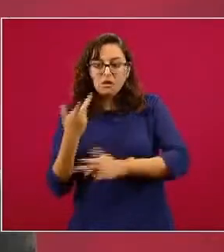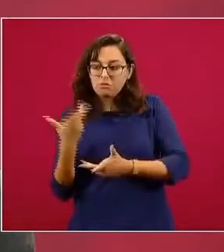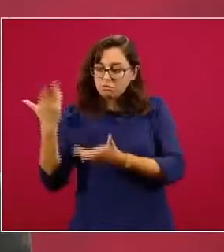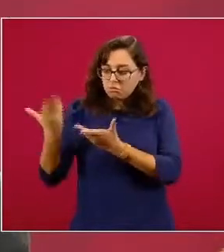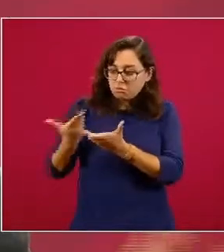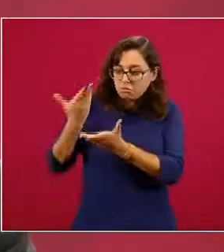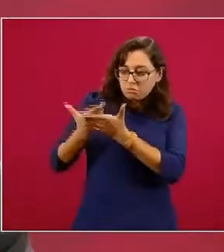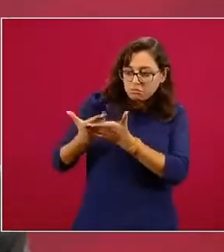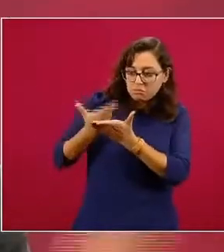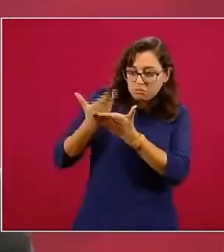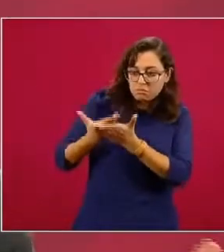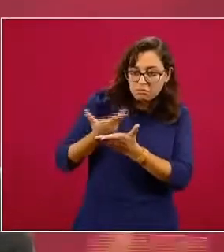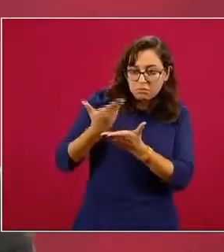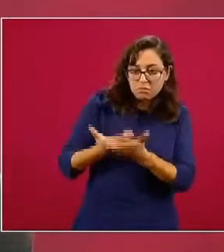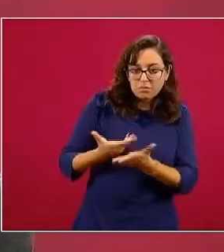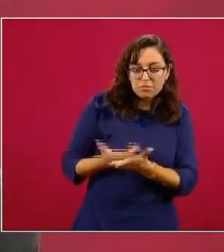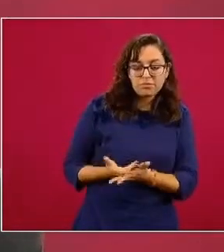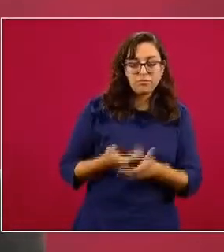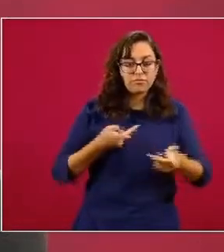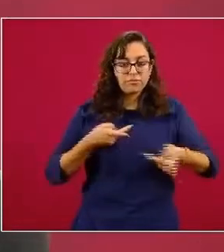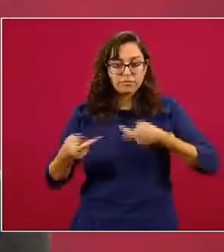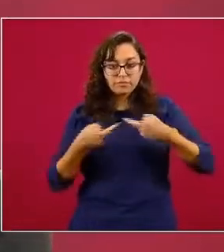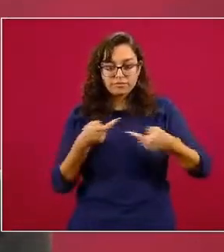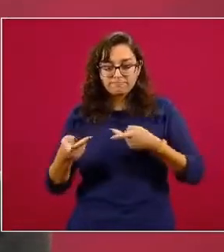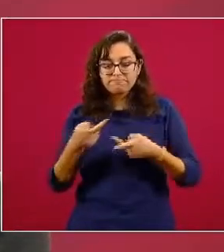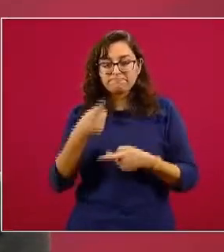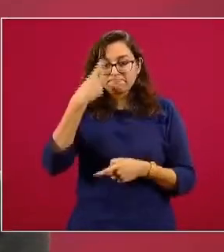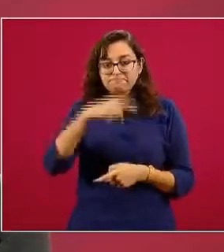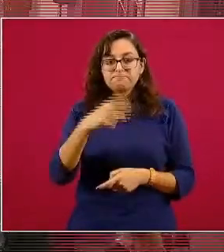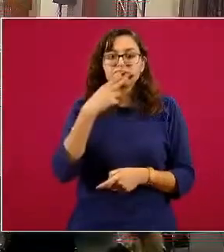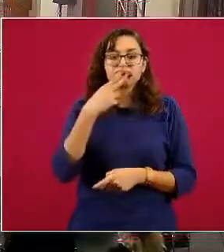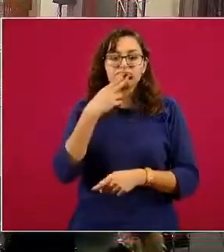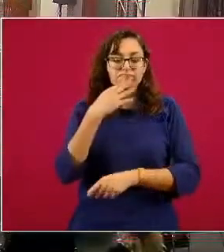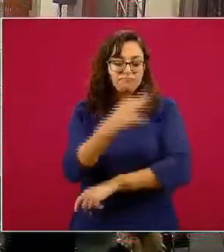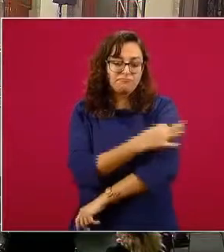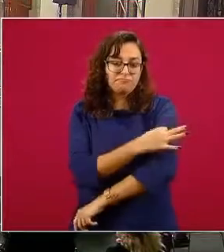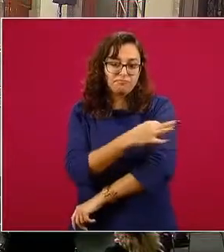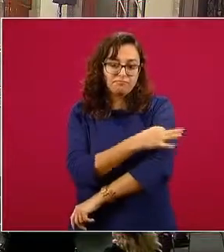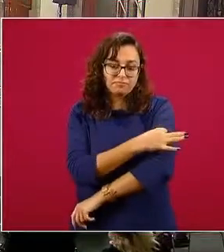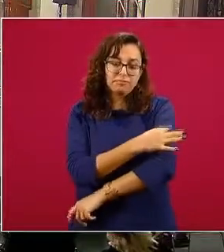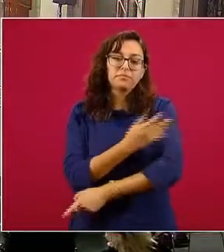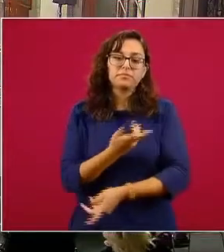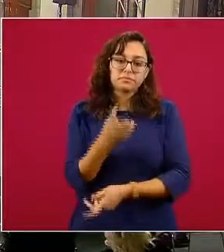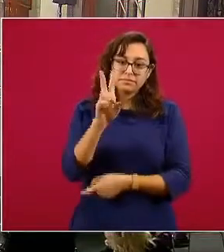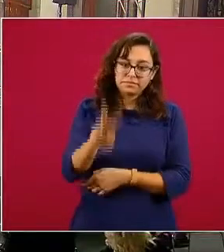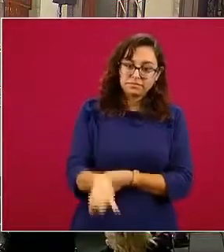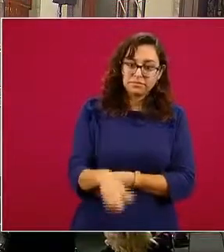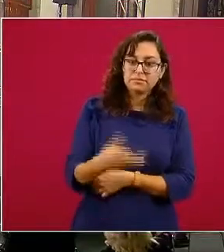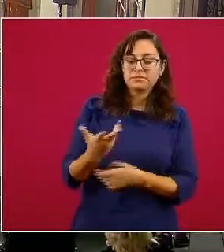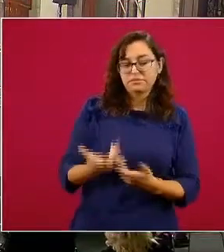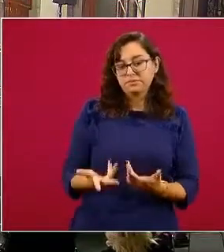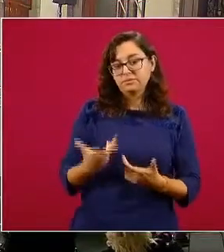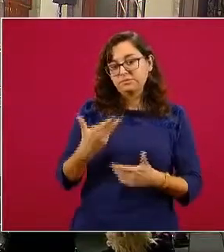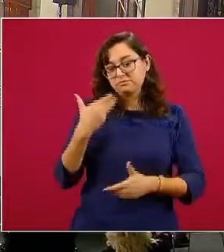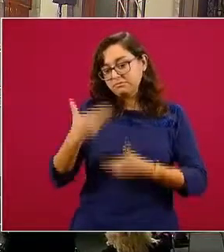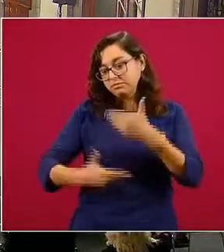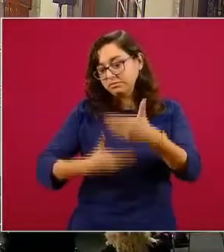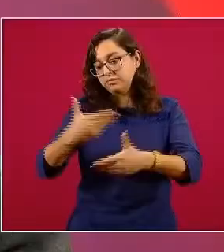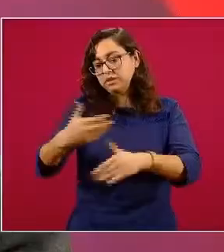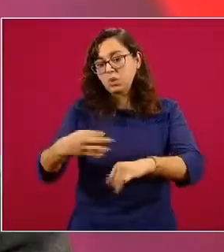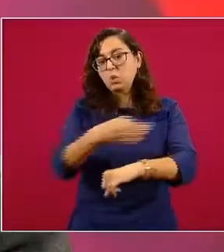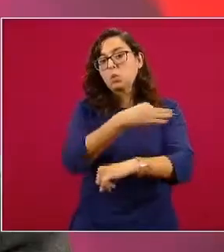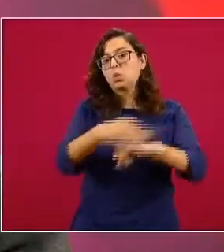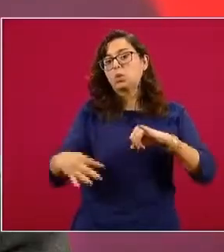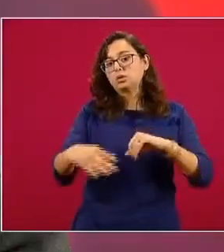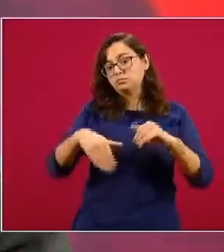distintas propuestas de plan de uso de la vacuna, que están sujetas desde luego a los resultados finales que